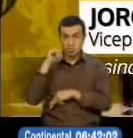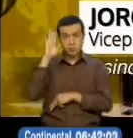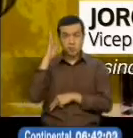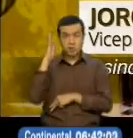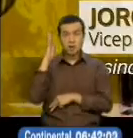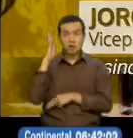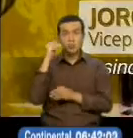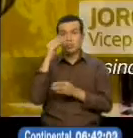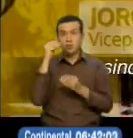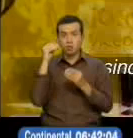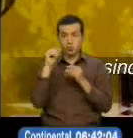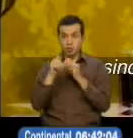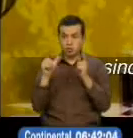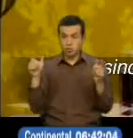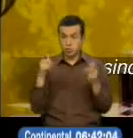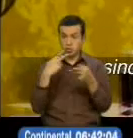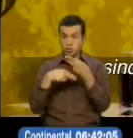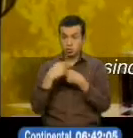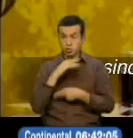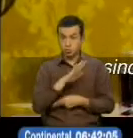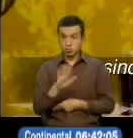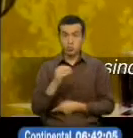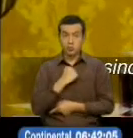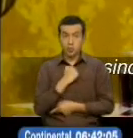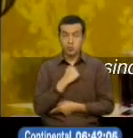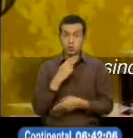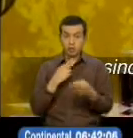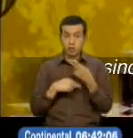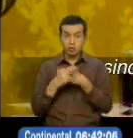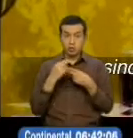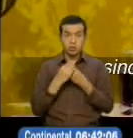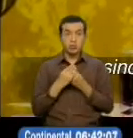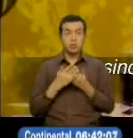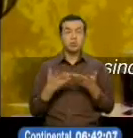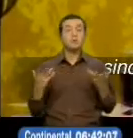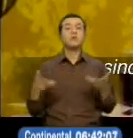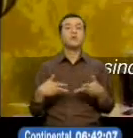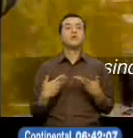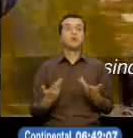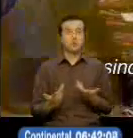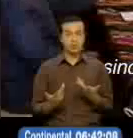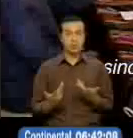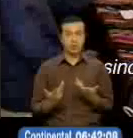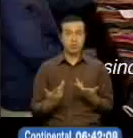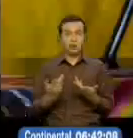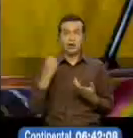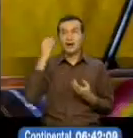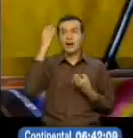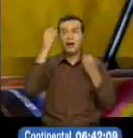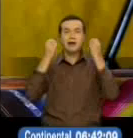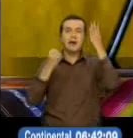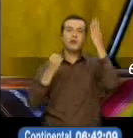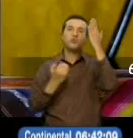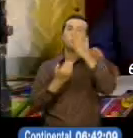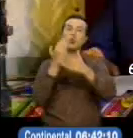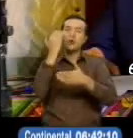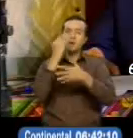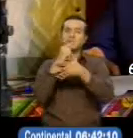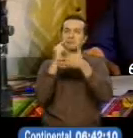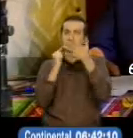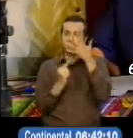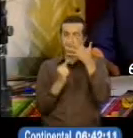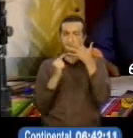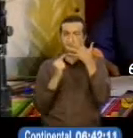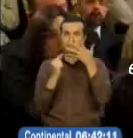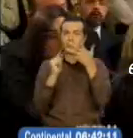que una gran parte de esos emprendedores sean innovadores. El sector empresarial se mostró